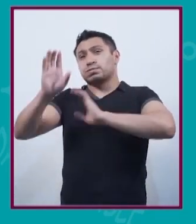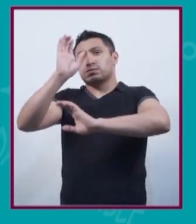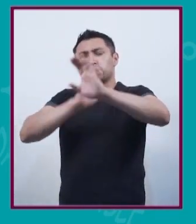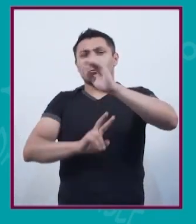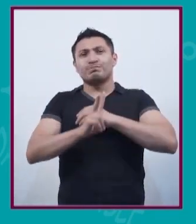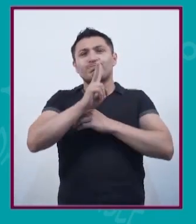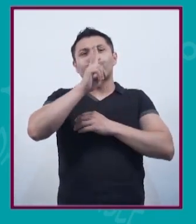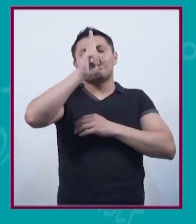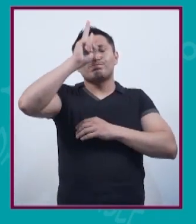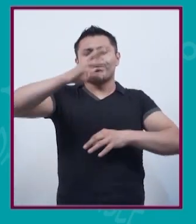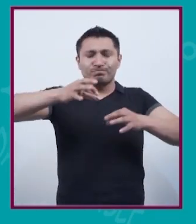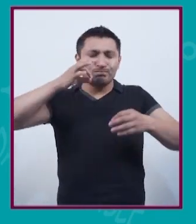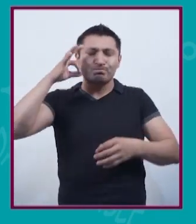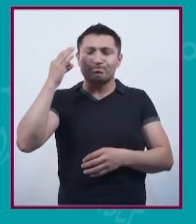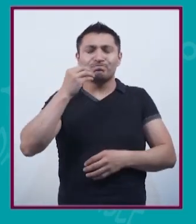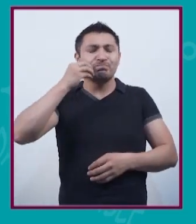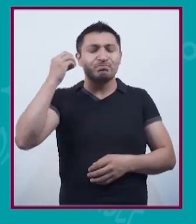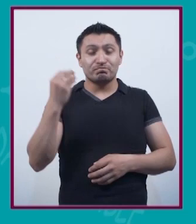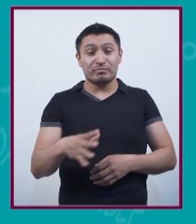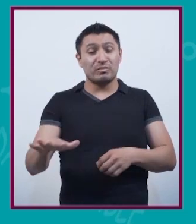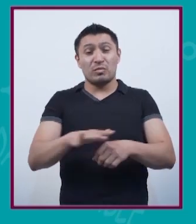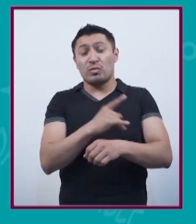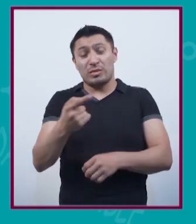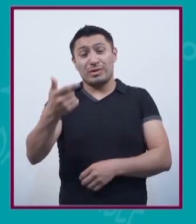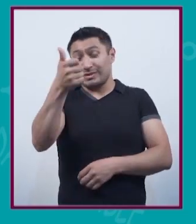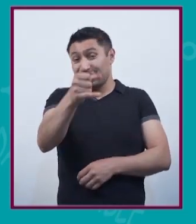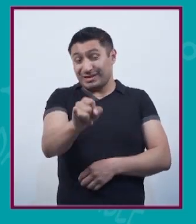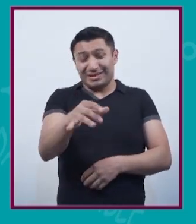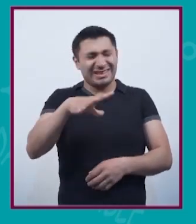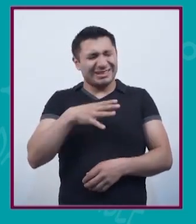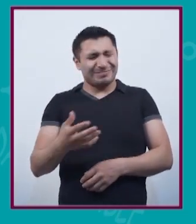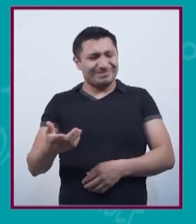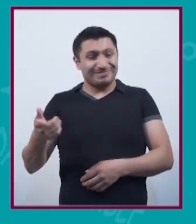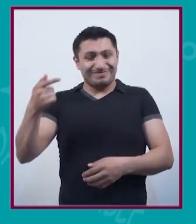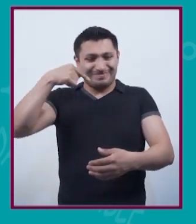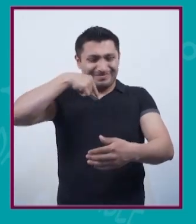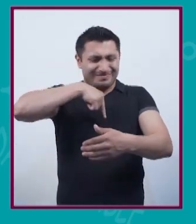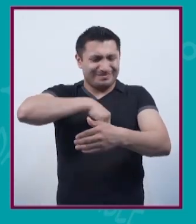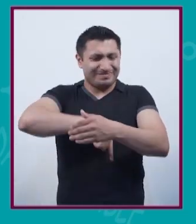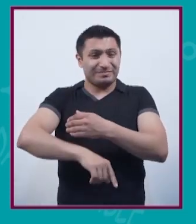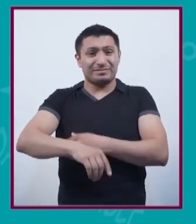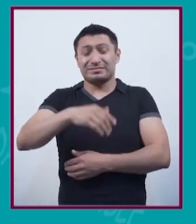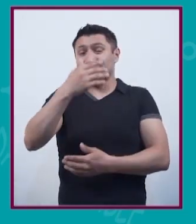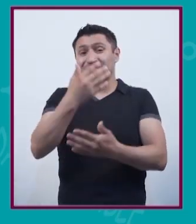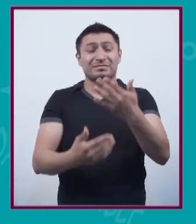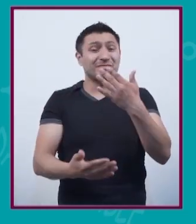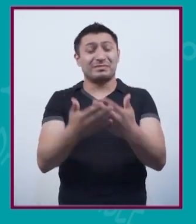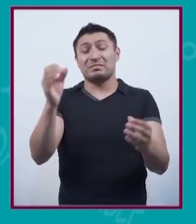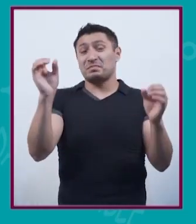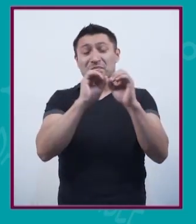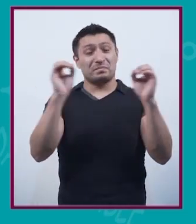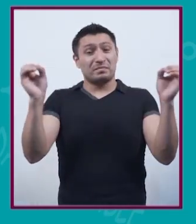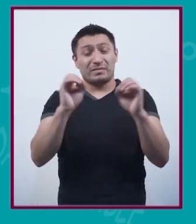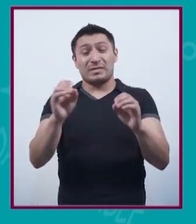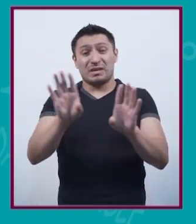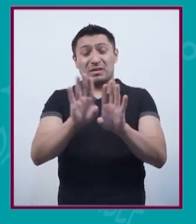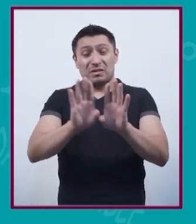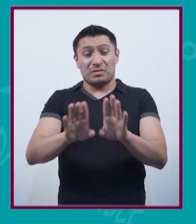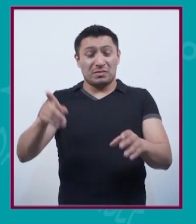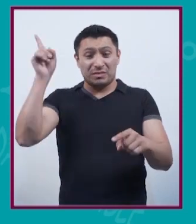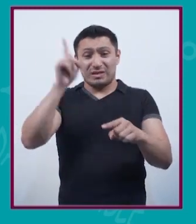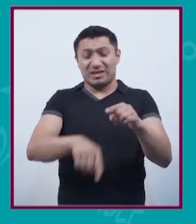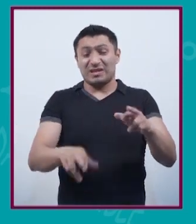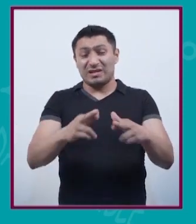Me alejaré cantando mis venganzas hermosas, porque a ese hondor recóndito la mano de ninguna